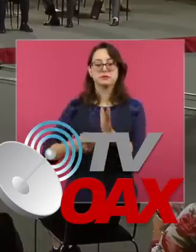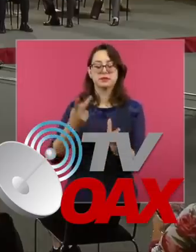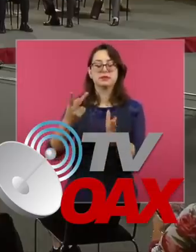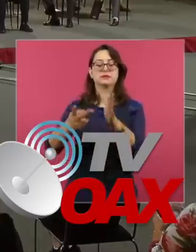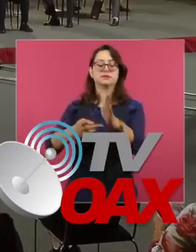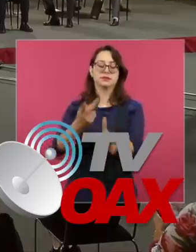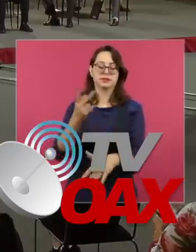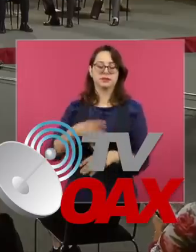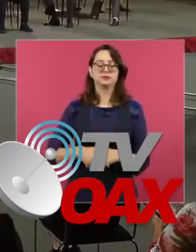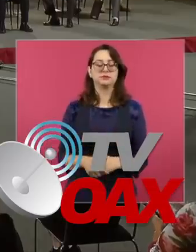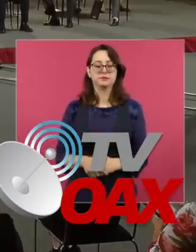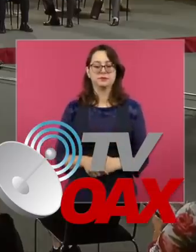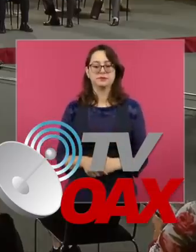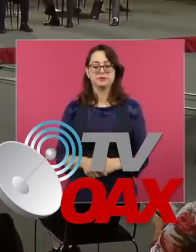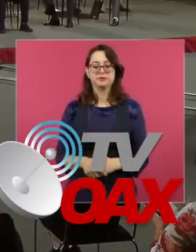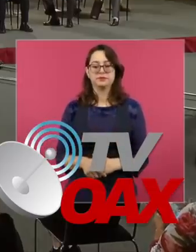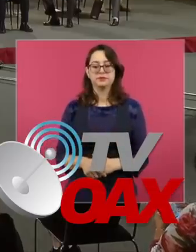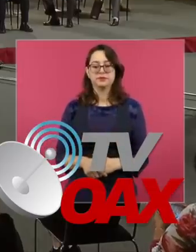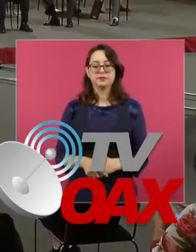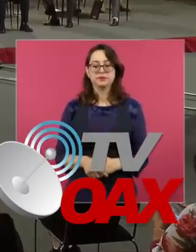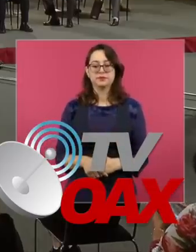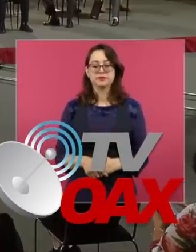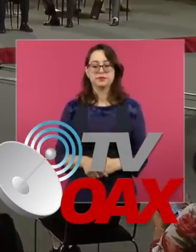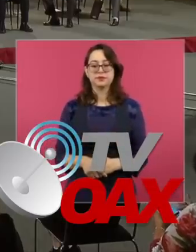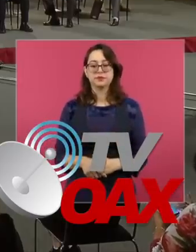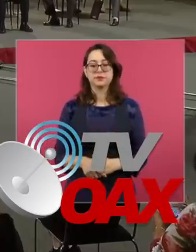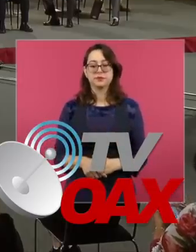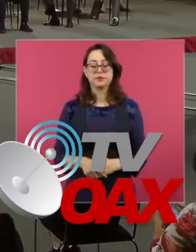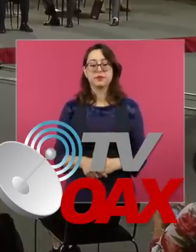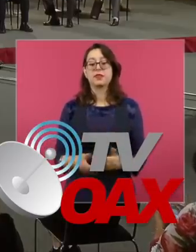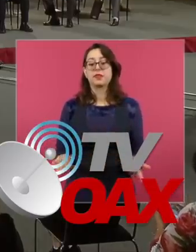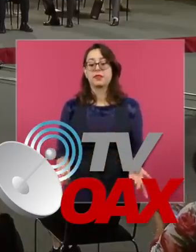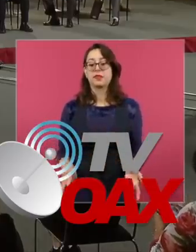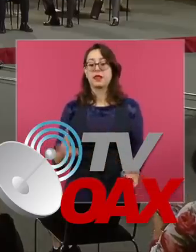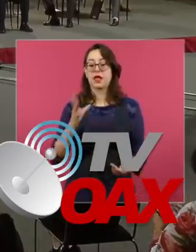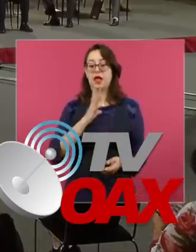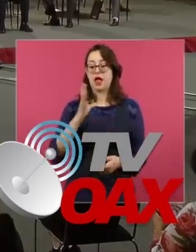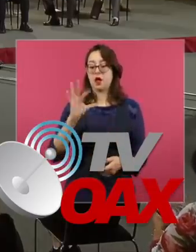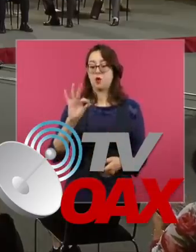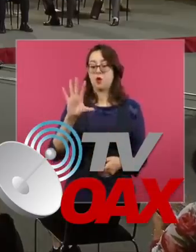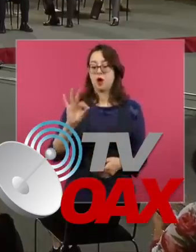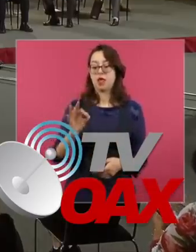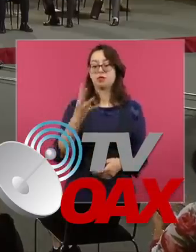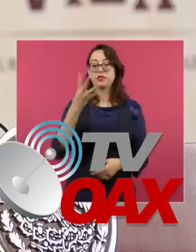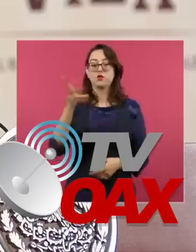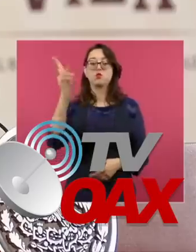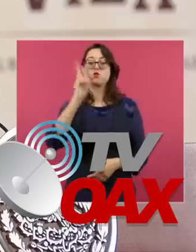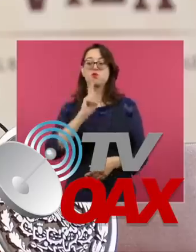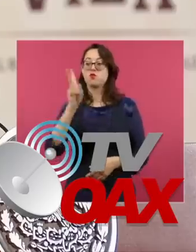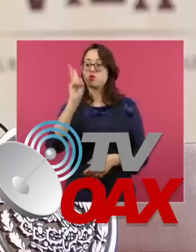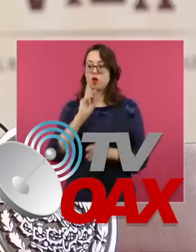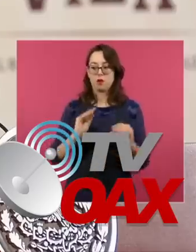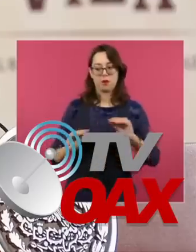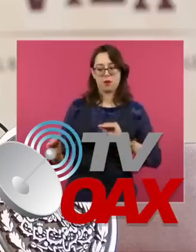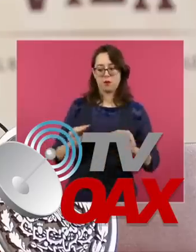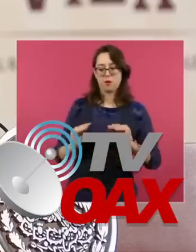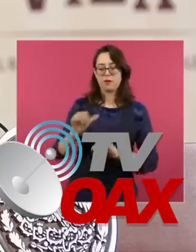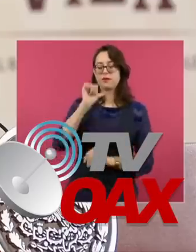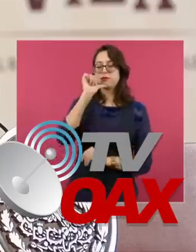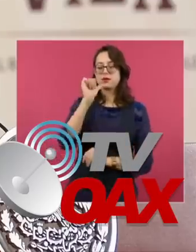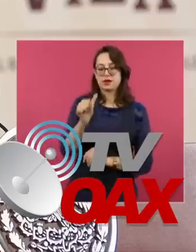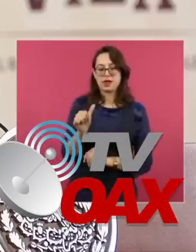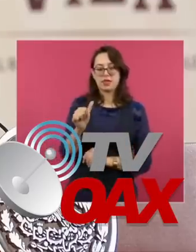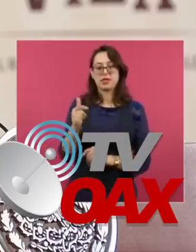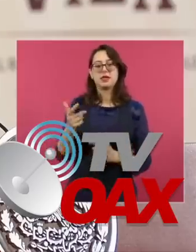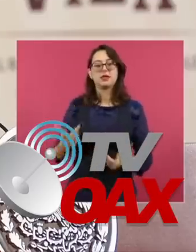al tipo del tren. Tenemos 42 pruebas estáticas. Estas son algunas de las pruebas que se